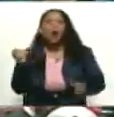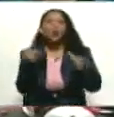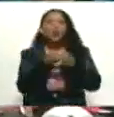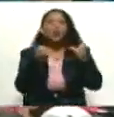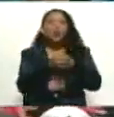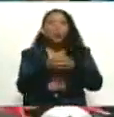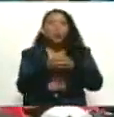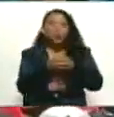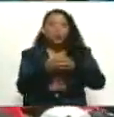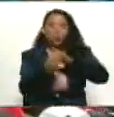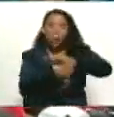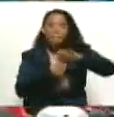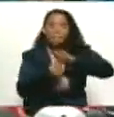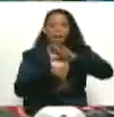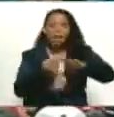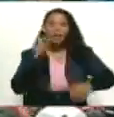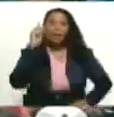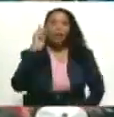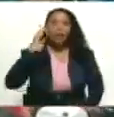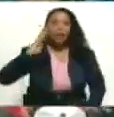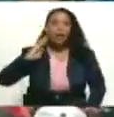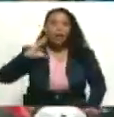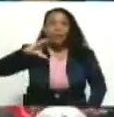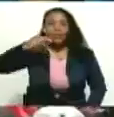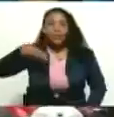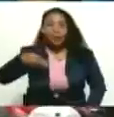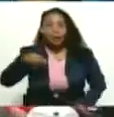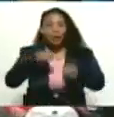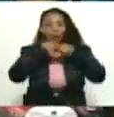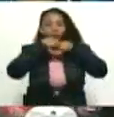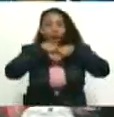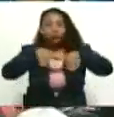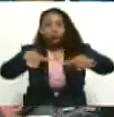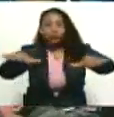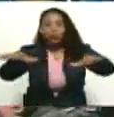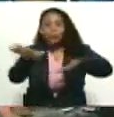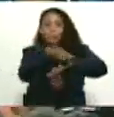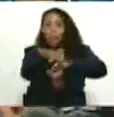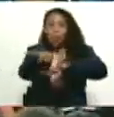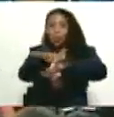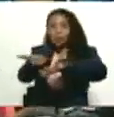Unido de Venezuela, a las estructuras municipales,